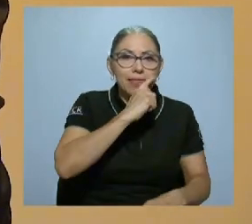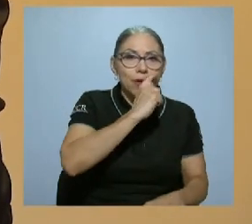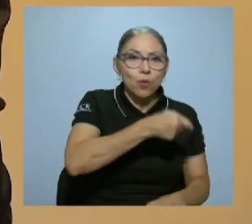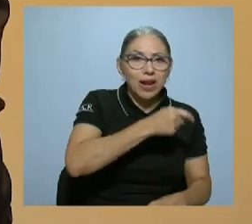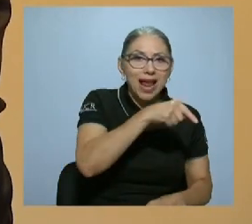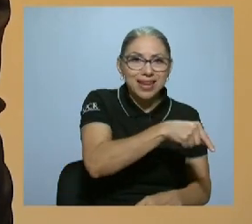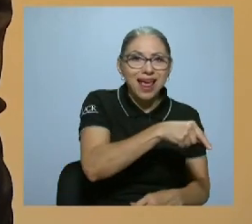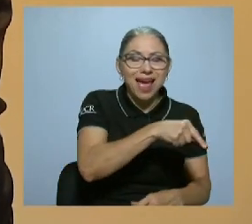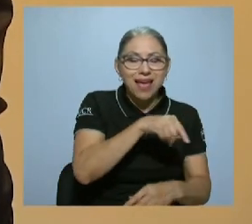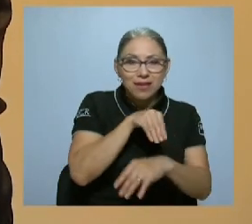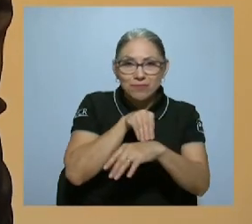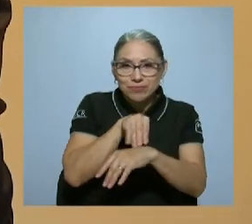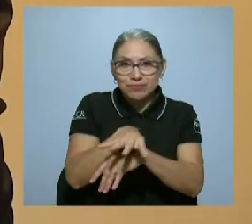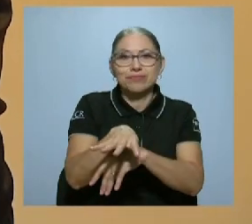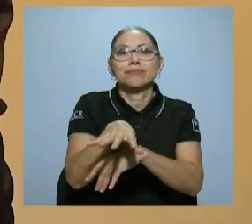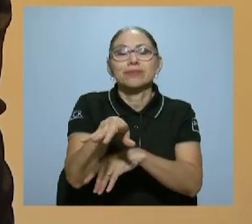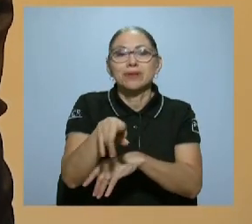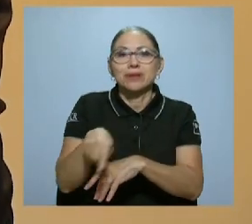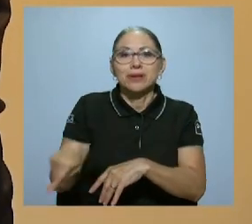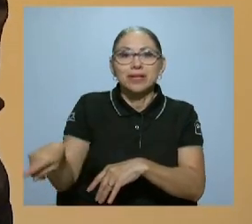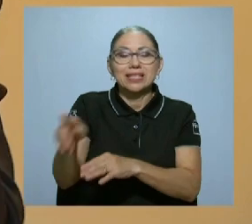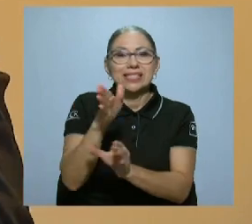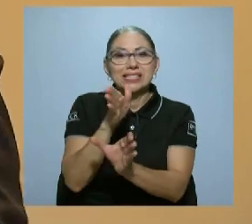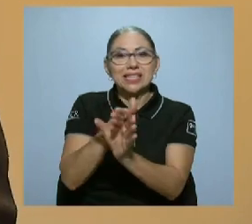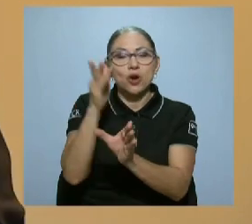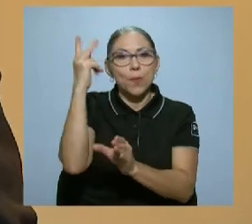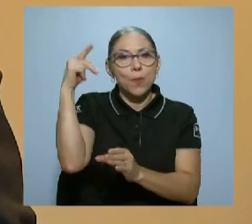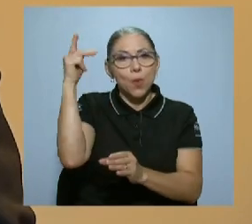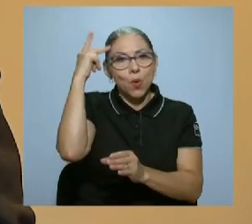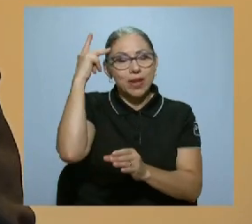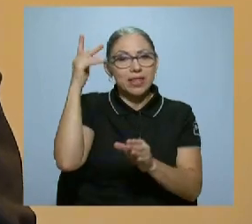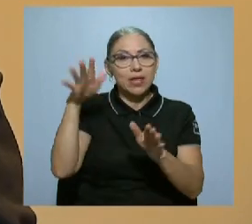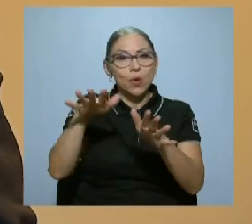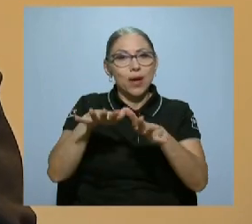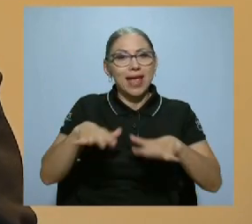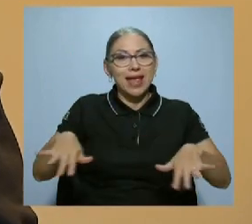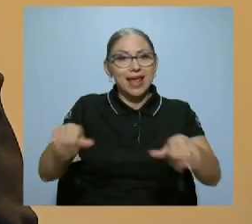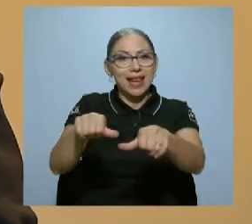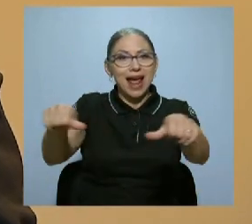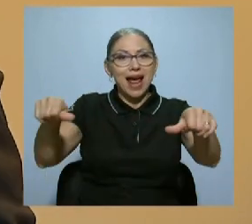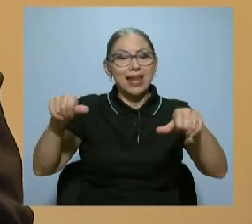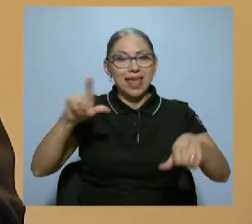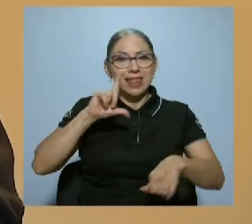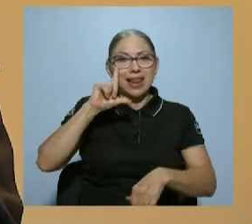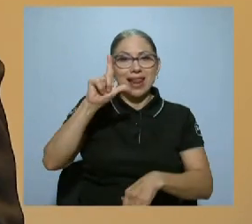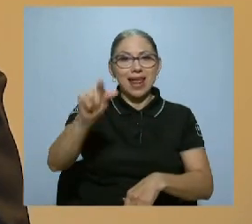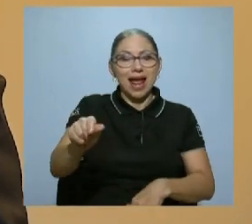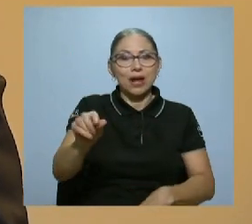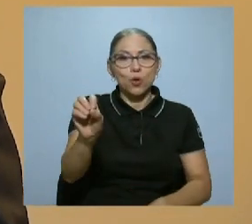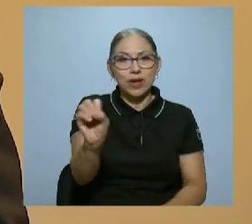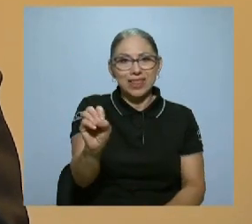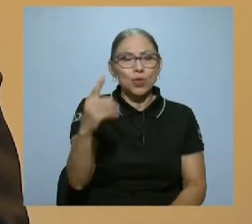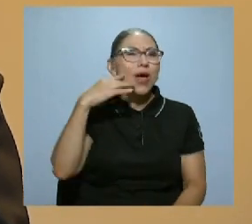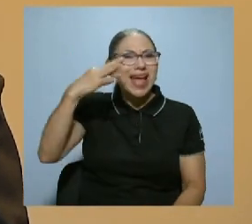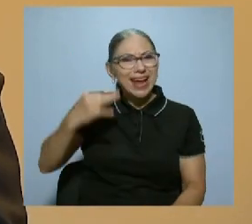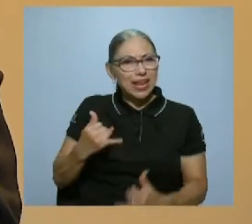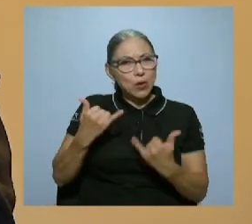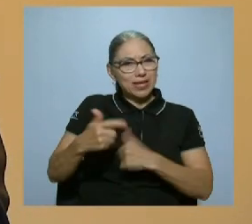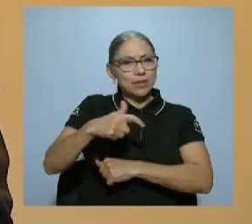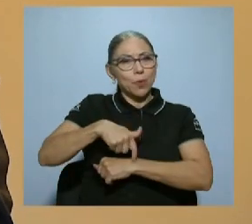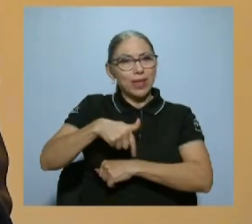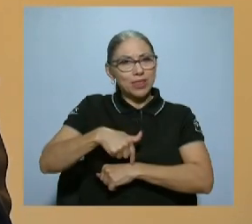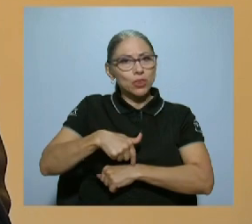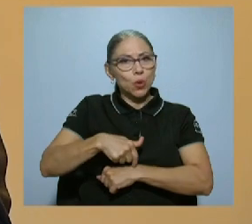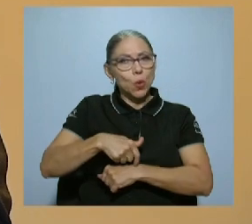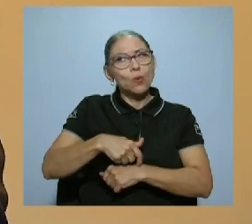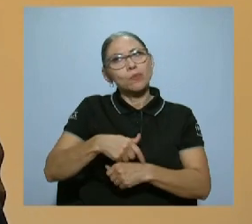un efecto, digamos, psicopolítico en el área del lejano oriente. Creo que en este momento tenemos una perspectiva un